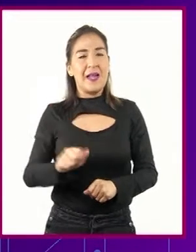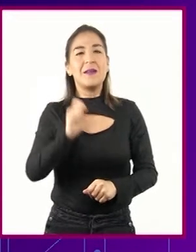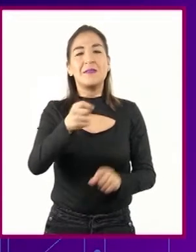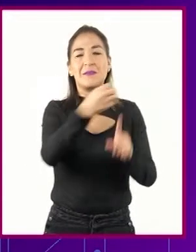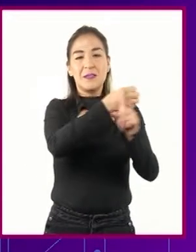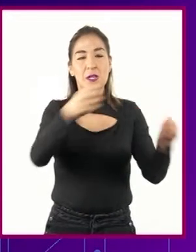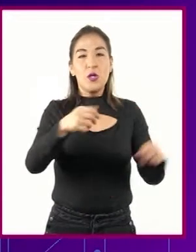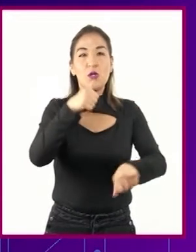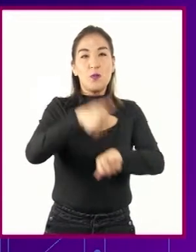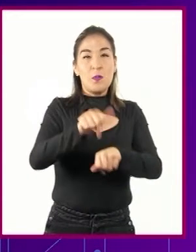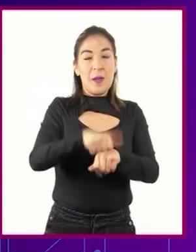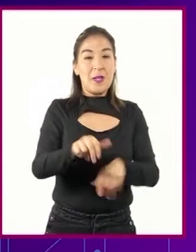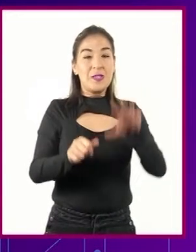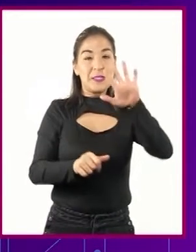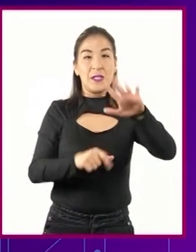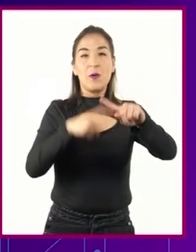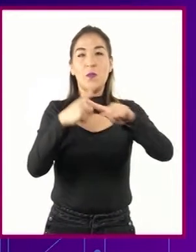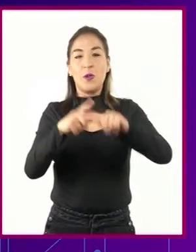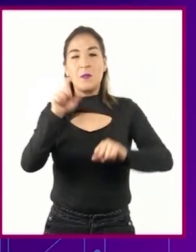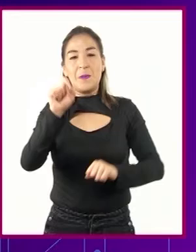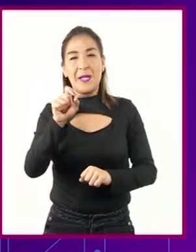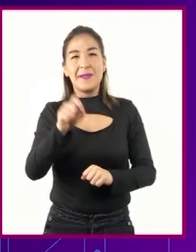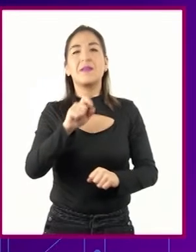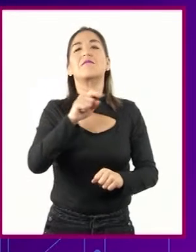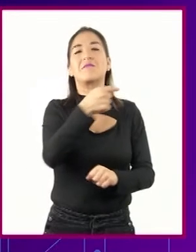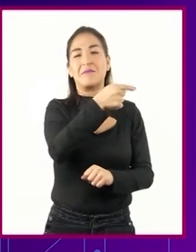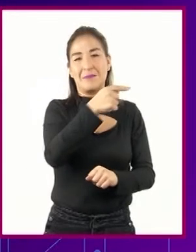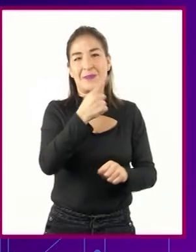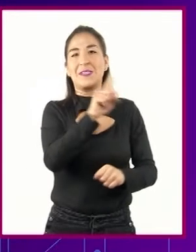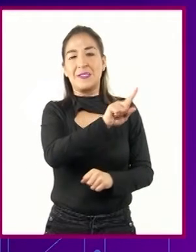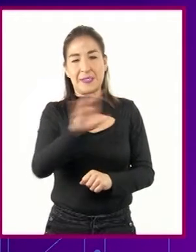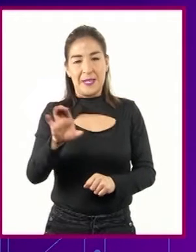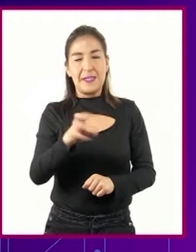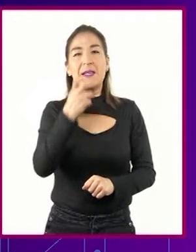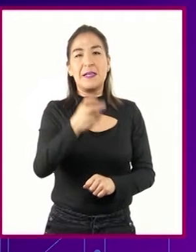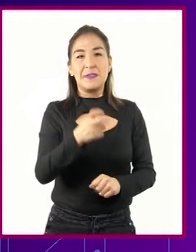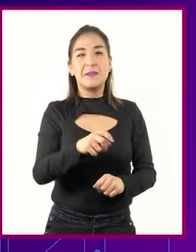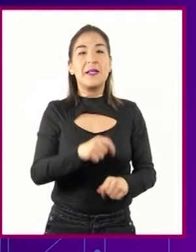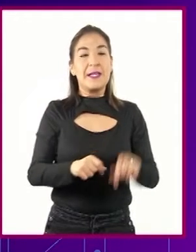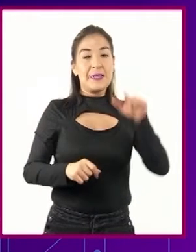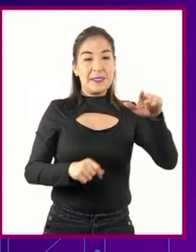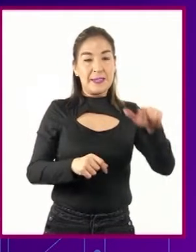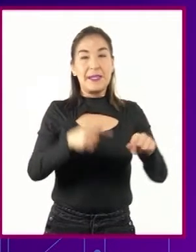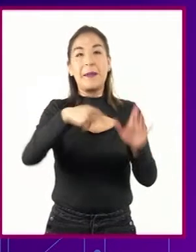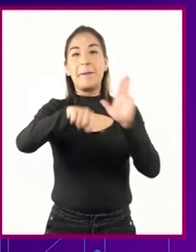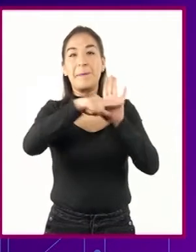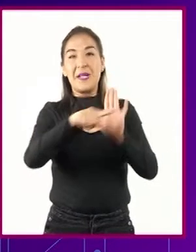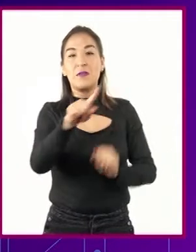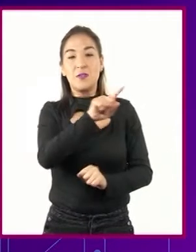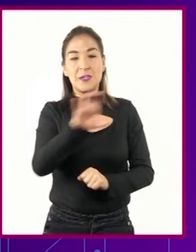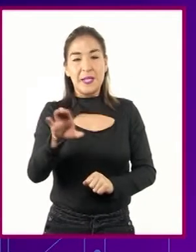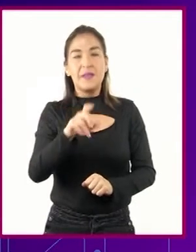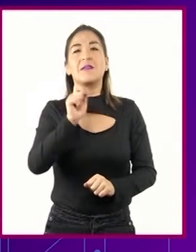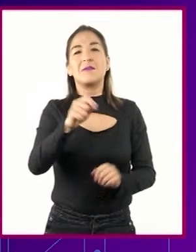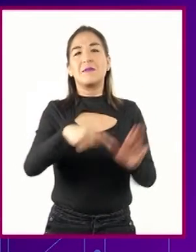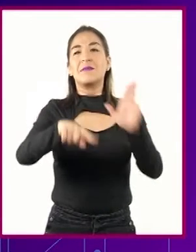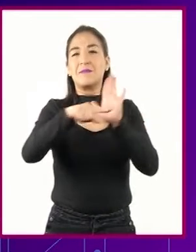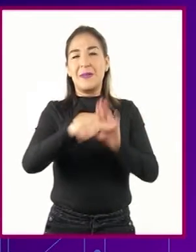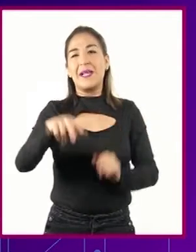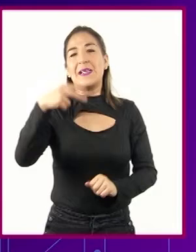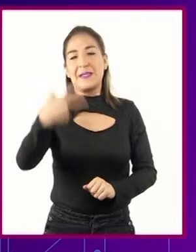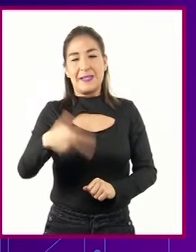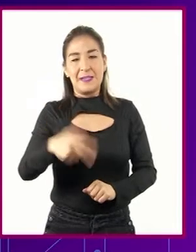producto de 5 por 20, que es 100. Ahora debemos sacar la diferencia, 17 menos 100, el resultado es 83